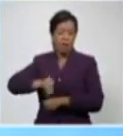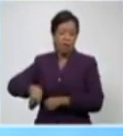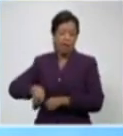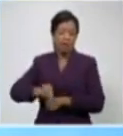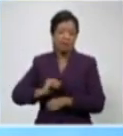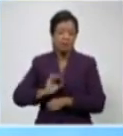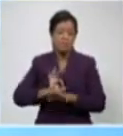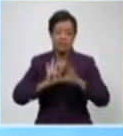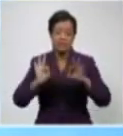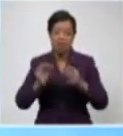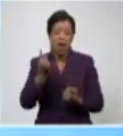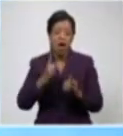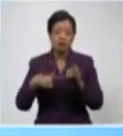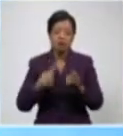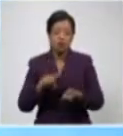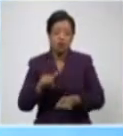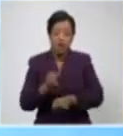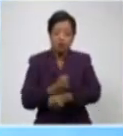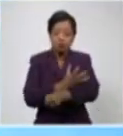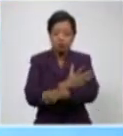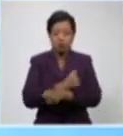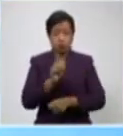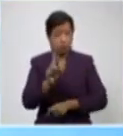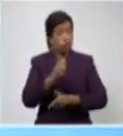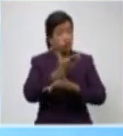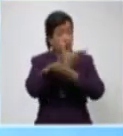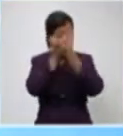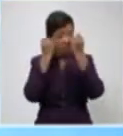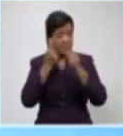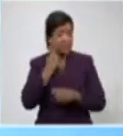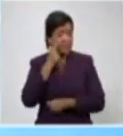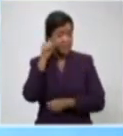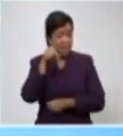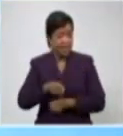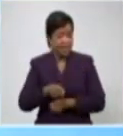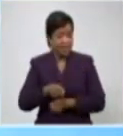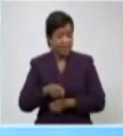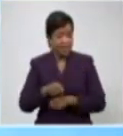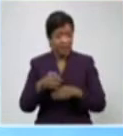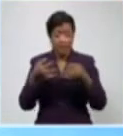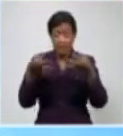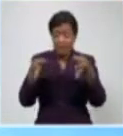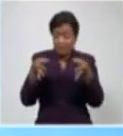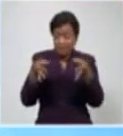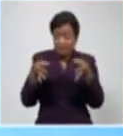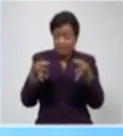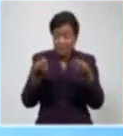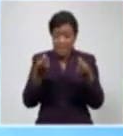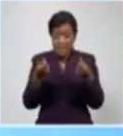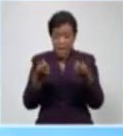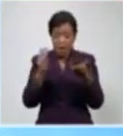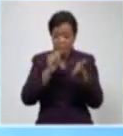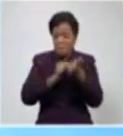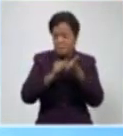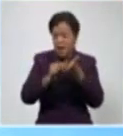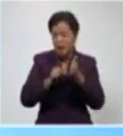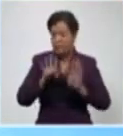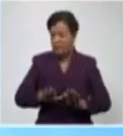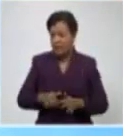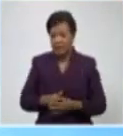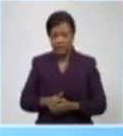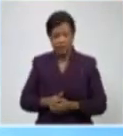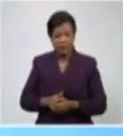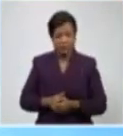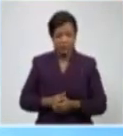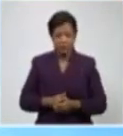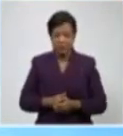nos conmueva. No olviden aquello de, por ejemplo, lo vimos aquí, marcar los billetes, pues no se detienen esas acciones, sobre